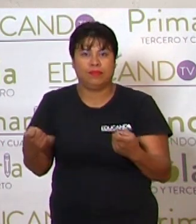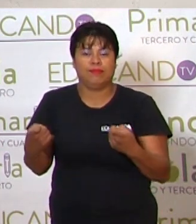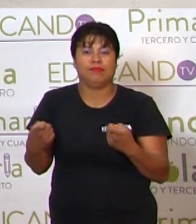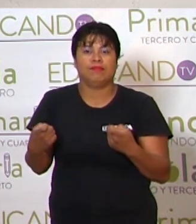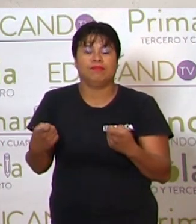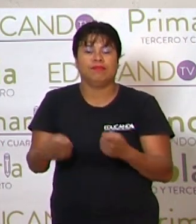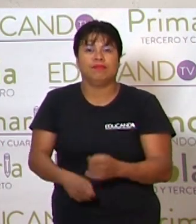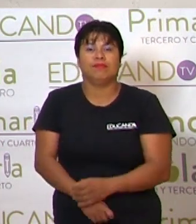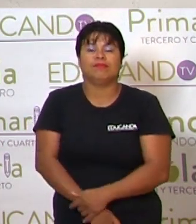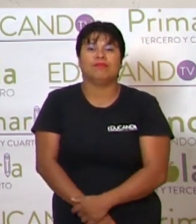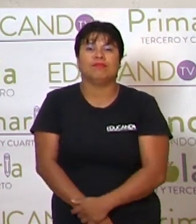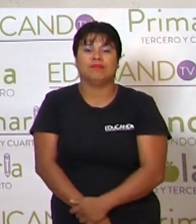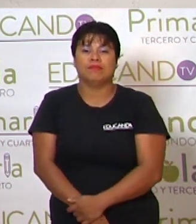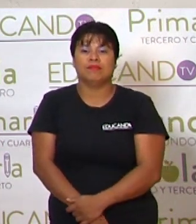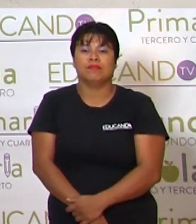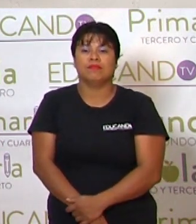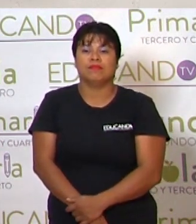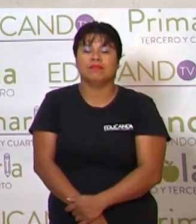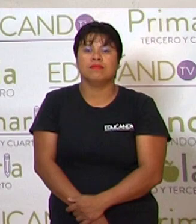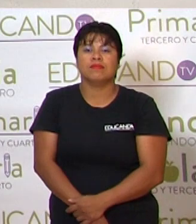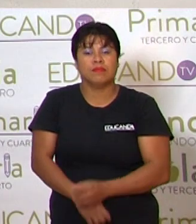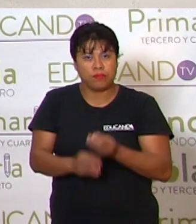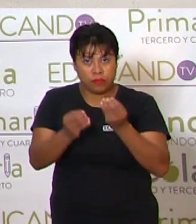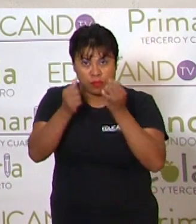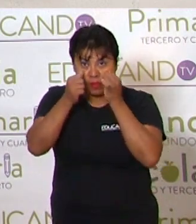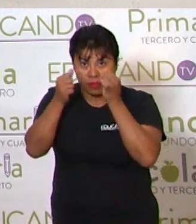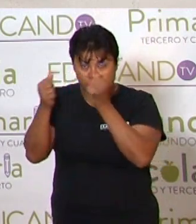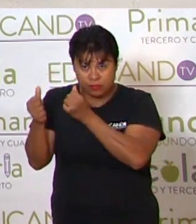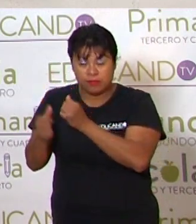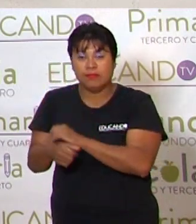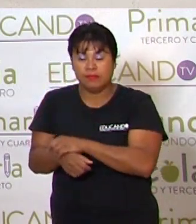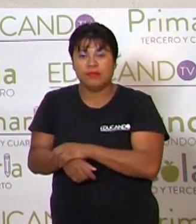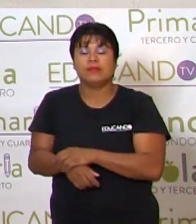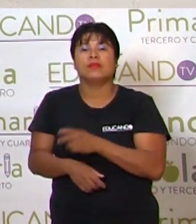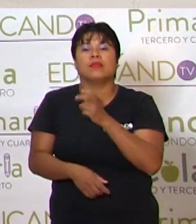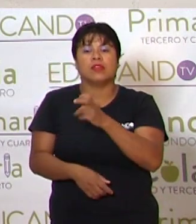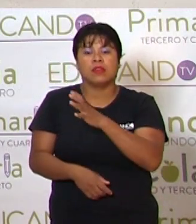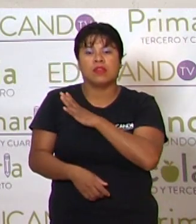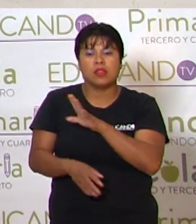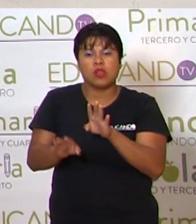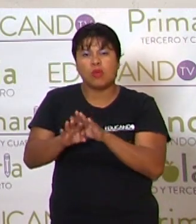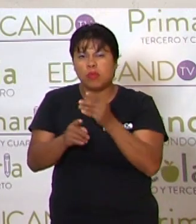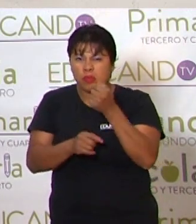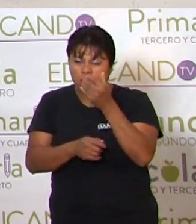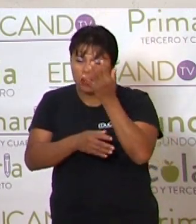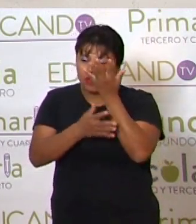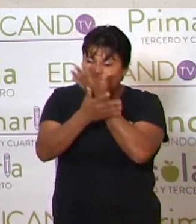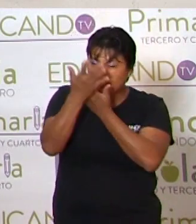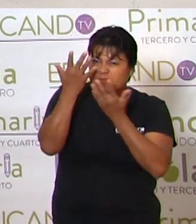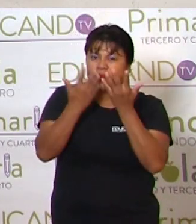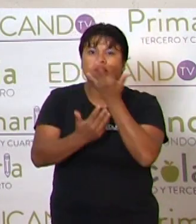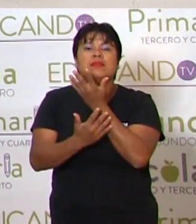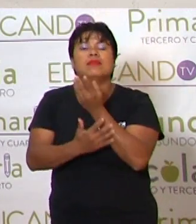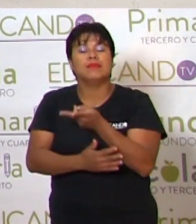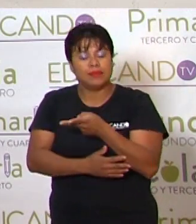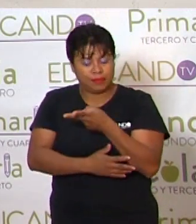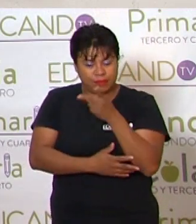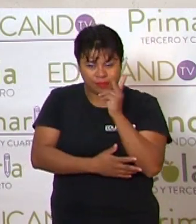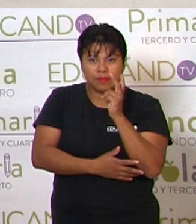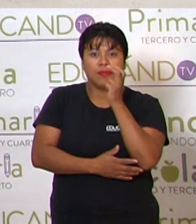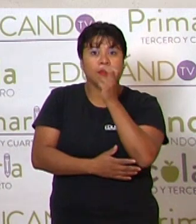adverbios. Bien, mucha atención acá. Va a parecer un poco confuso,